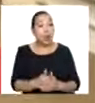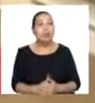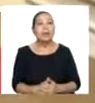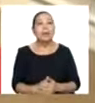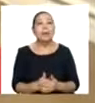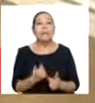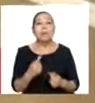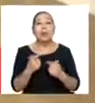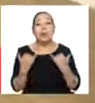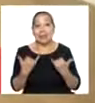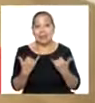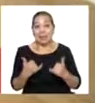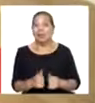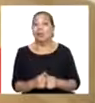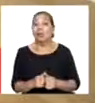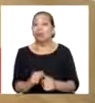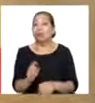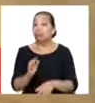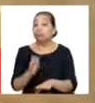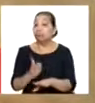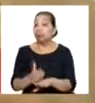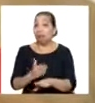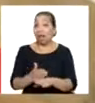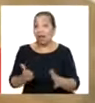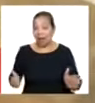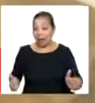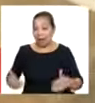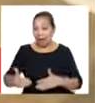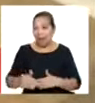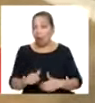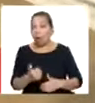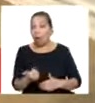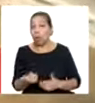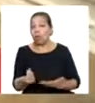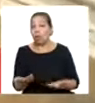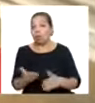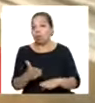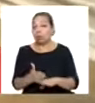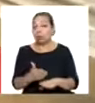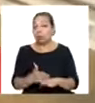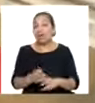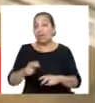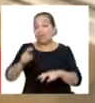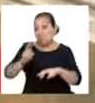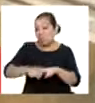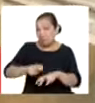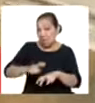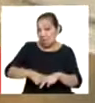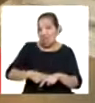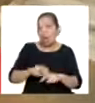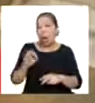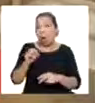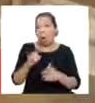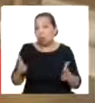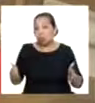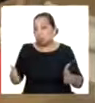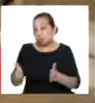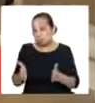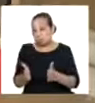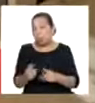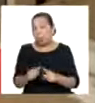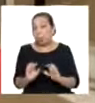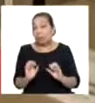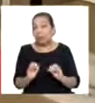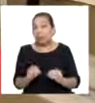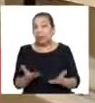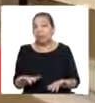¿no? Por eso es que en esta oportunidad se están desarrollando estas cajas. Con otros cursos hemos desarrollado sillas o algún otro producto pequeño que